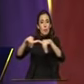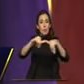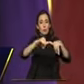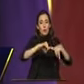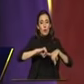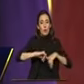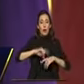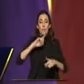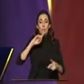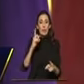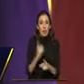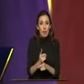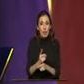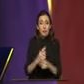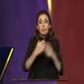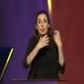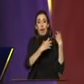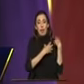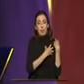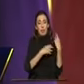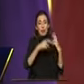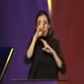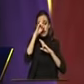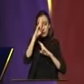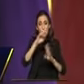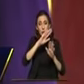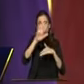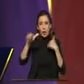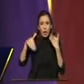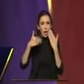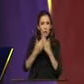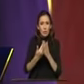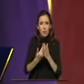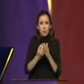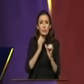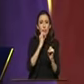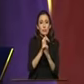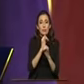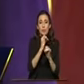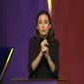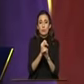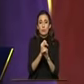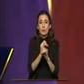plena, con garantía de respeto a todas las funciones del Estado.